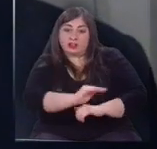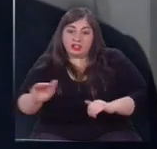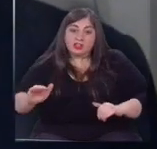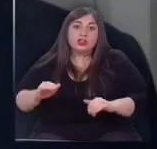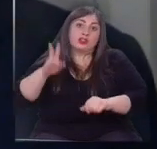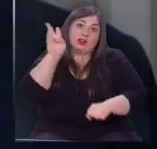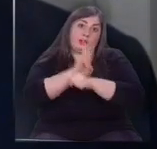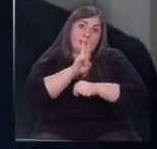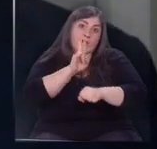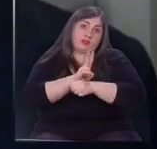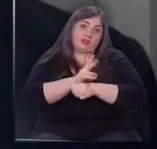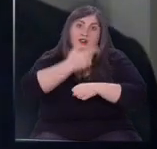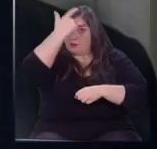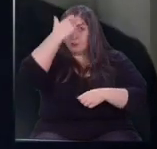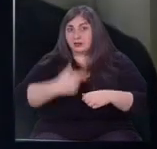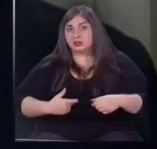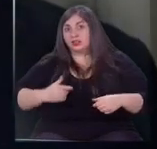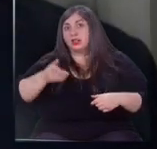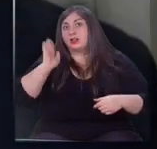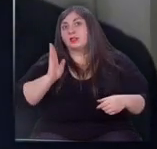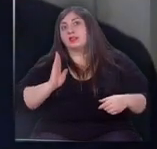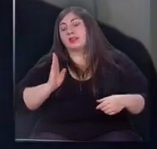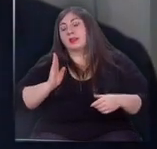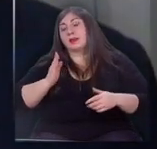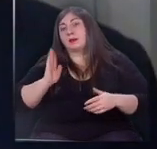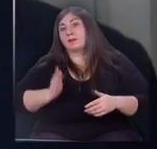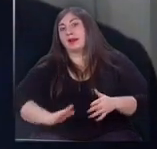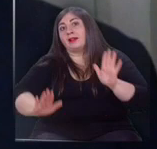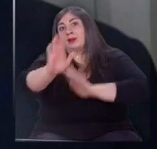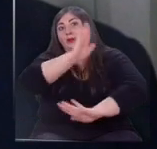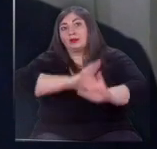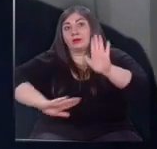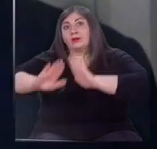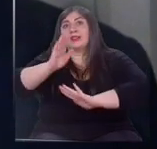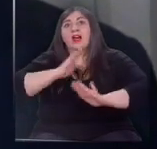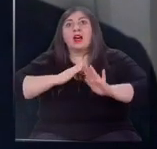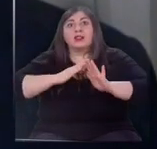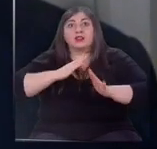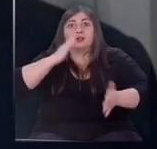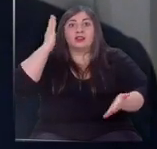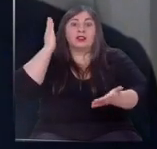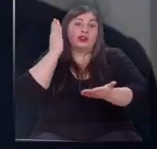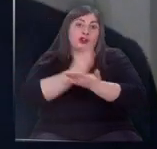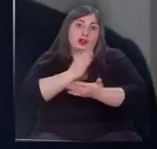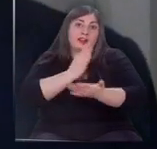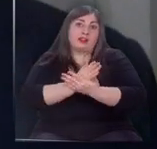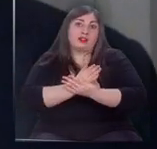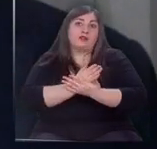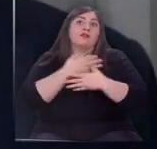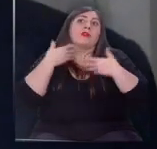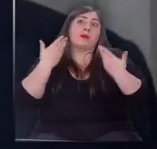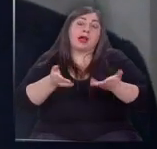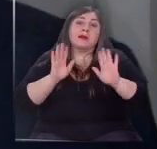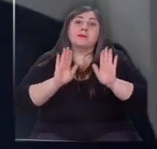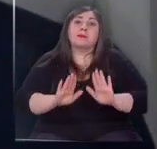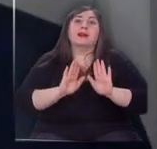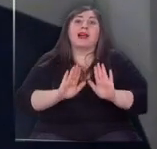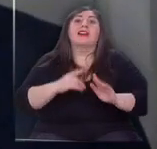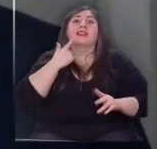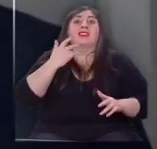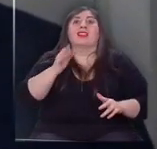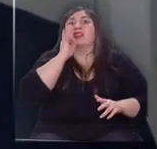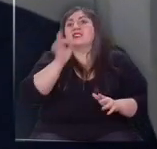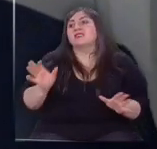parte del personal de mantenimiento y de maestranza de los establecimientos. Vamos a esperar qué dice